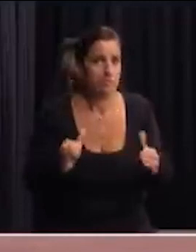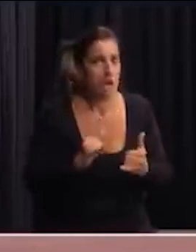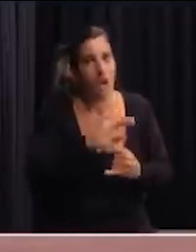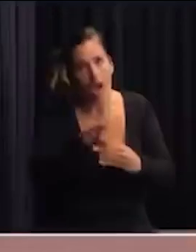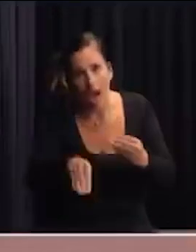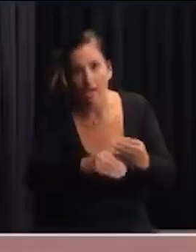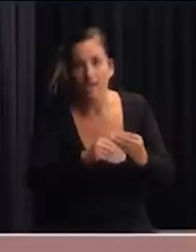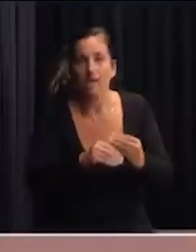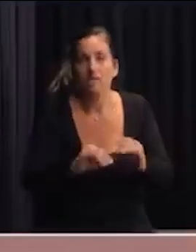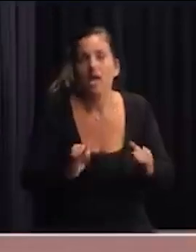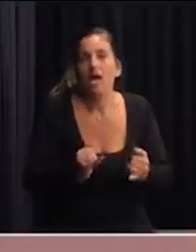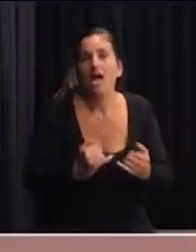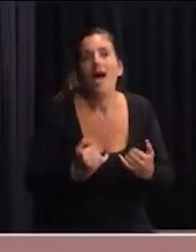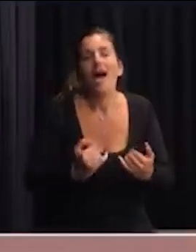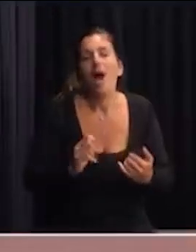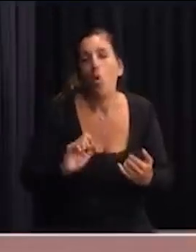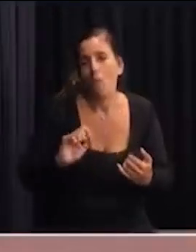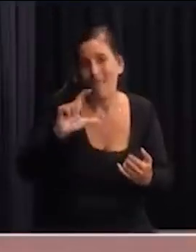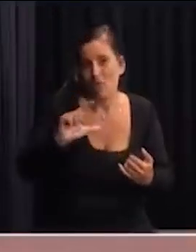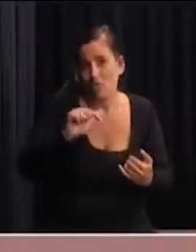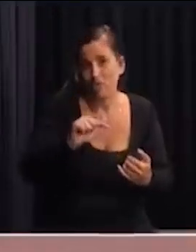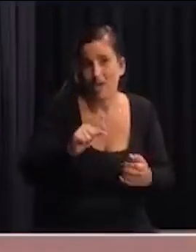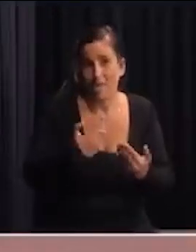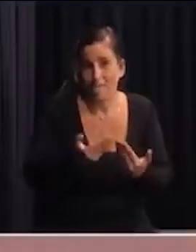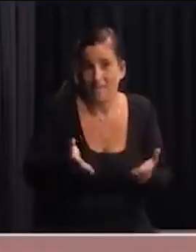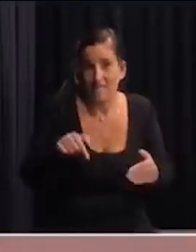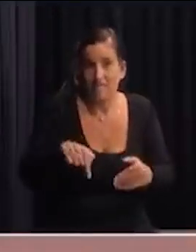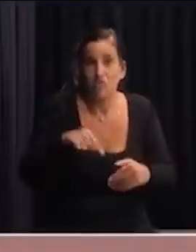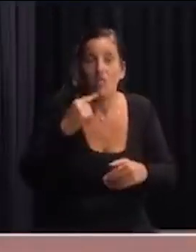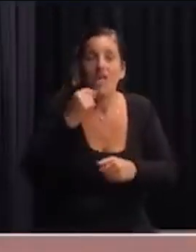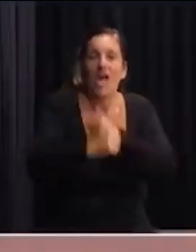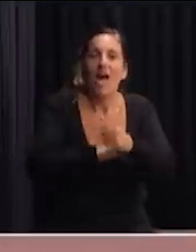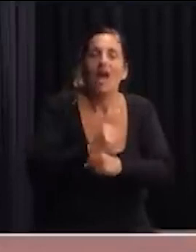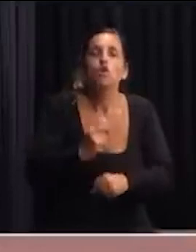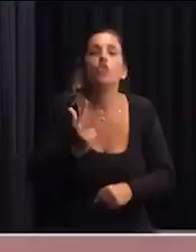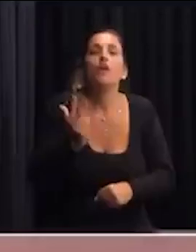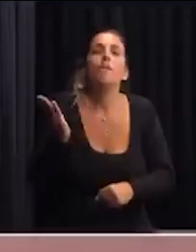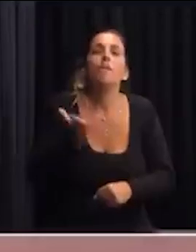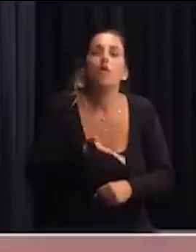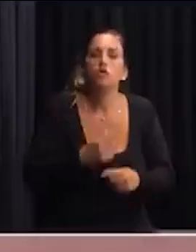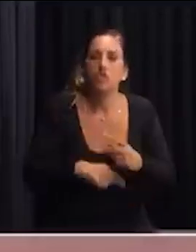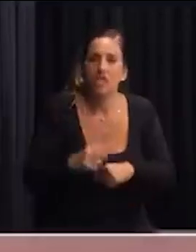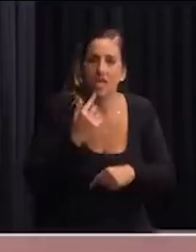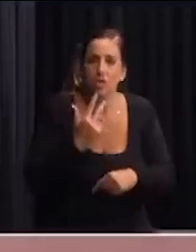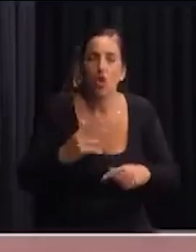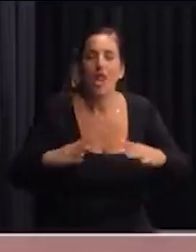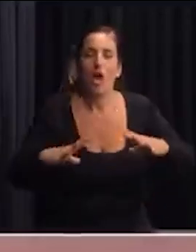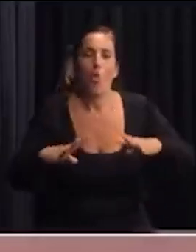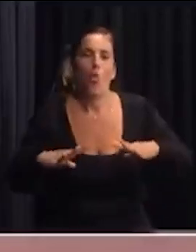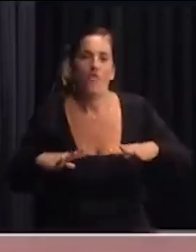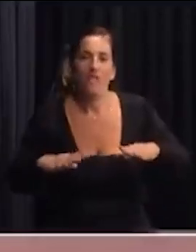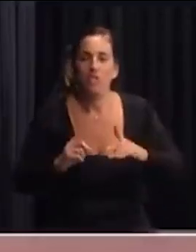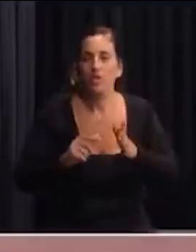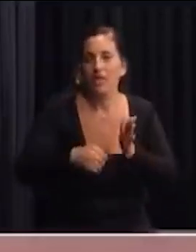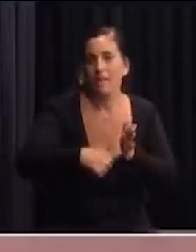agregar al aumento ya dado a principio de año un 3% a las jubilaciones y